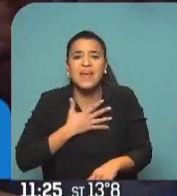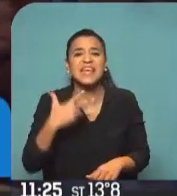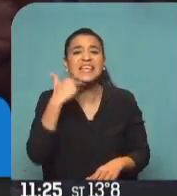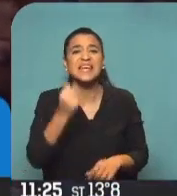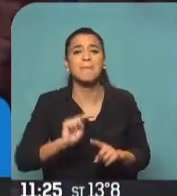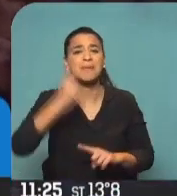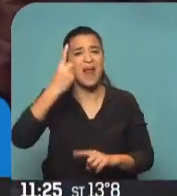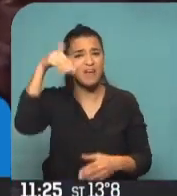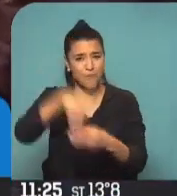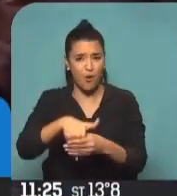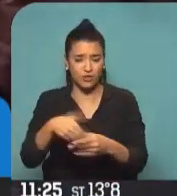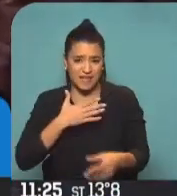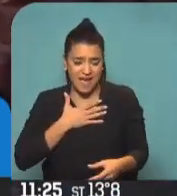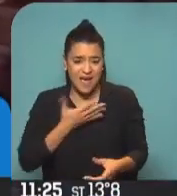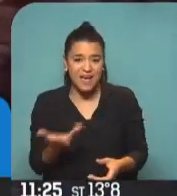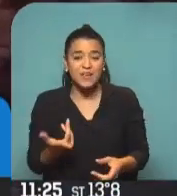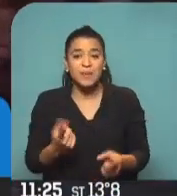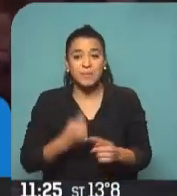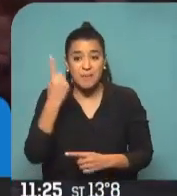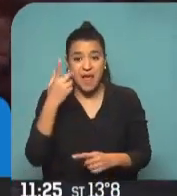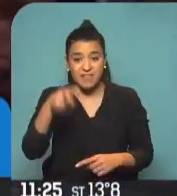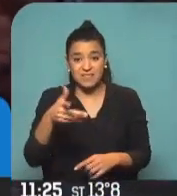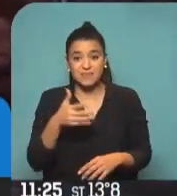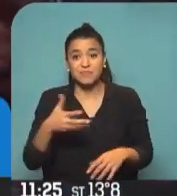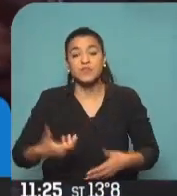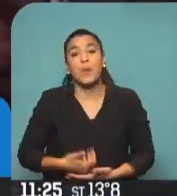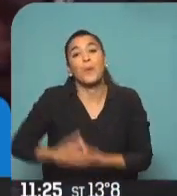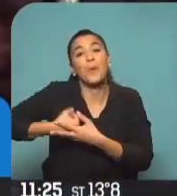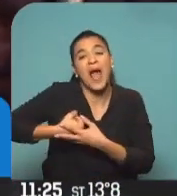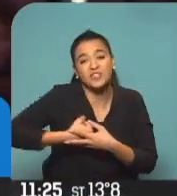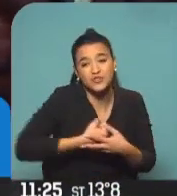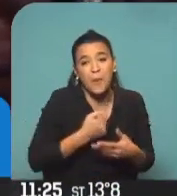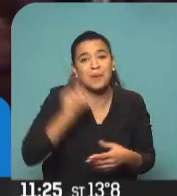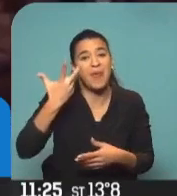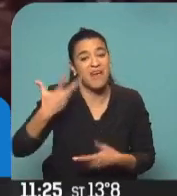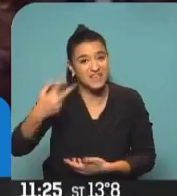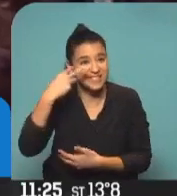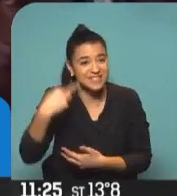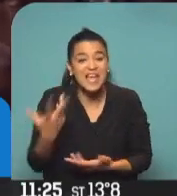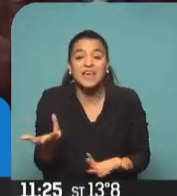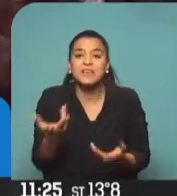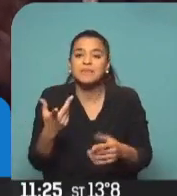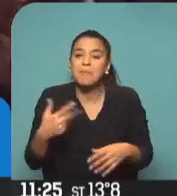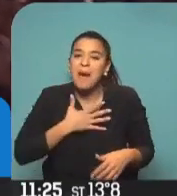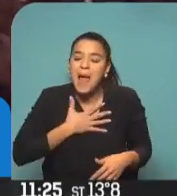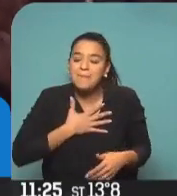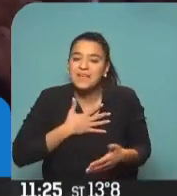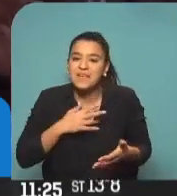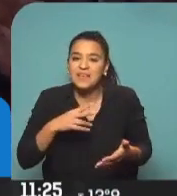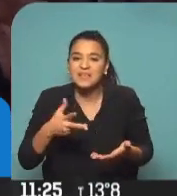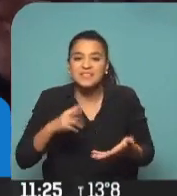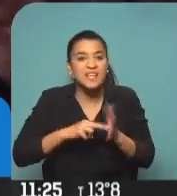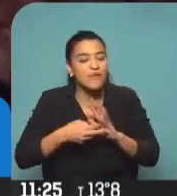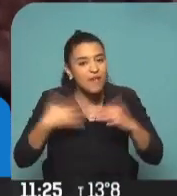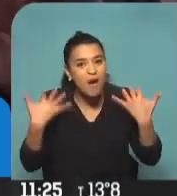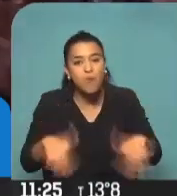por primera vez? La primera vez que ustedes me cubrieron acá la llevaba en brazos, así que imagínense lo que significa para mí en